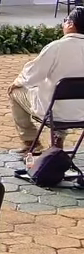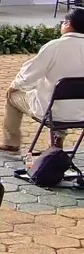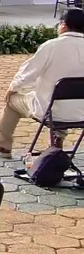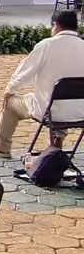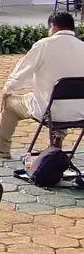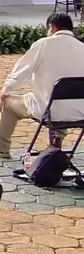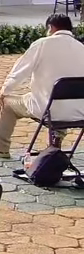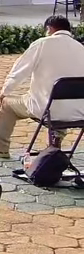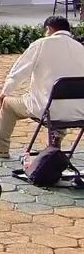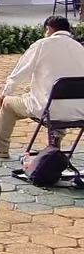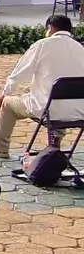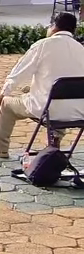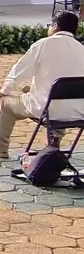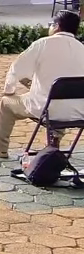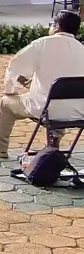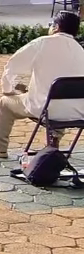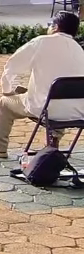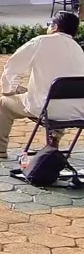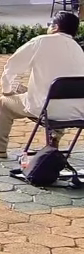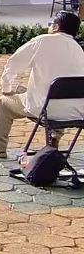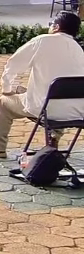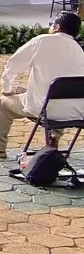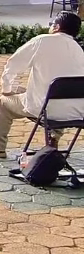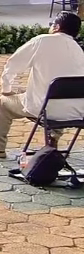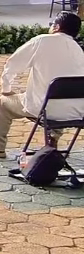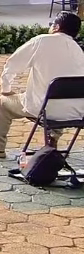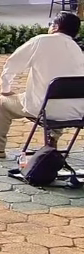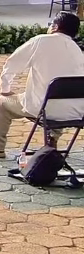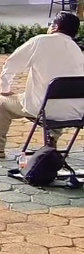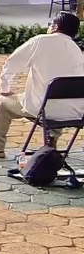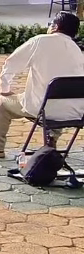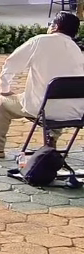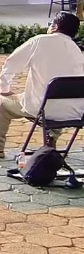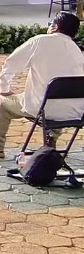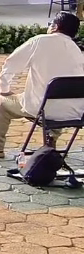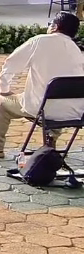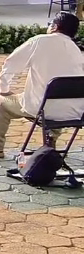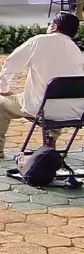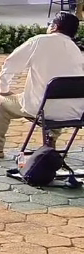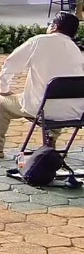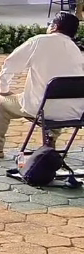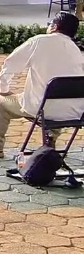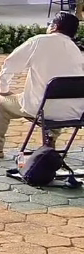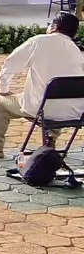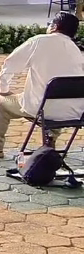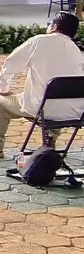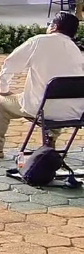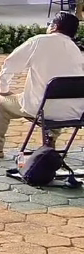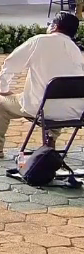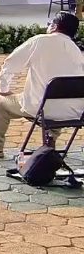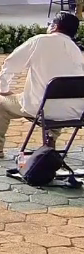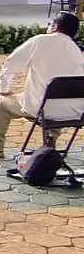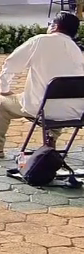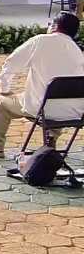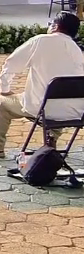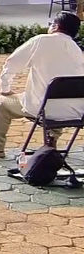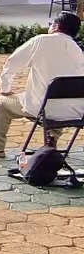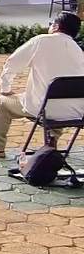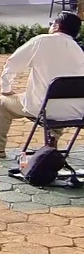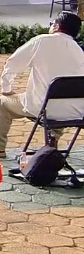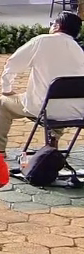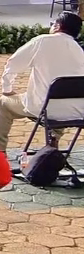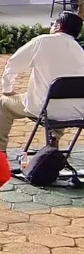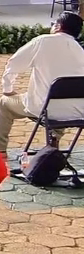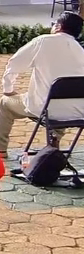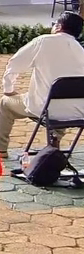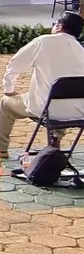gas. 33% del gas que consumimos en nuestro país es importado. Estamos en riesgo de convertirnos en importadores netos de energía.